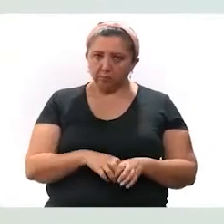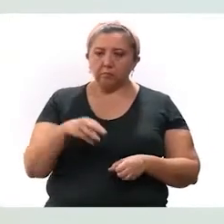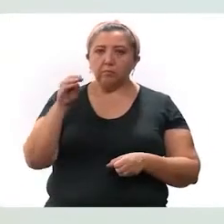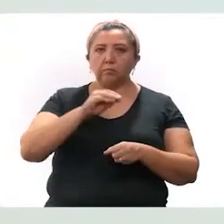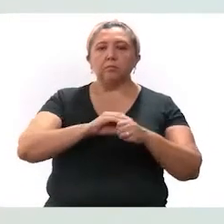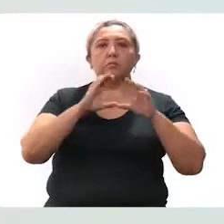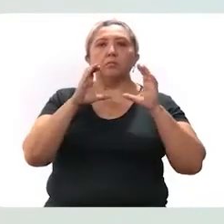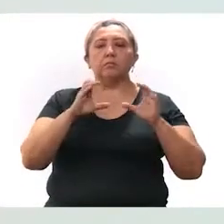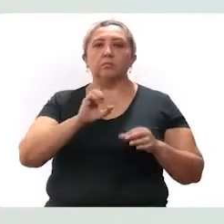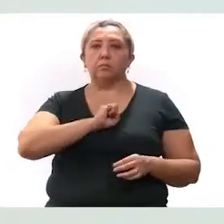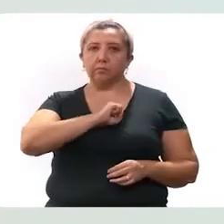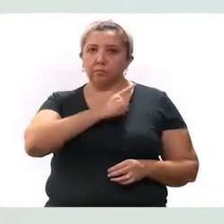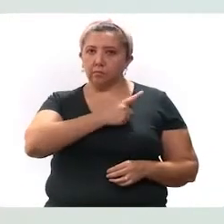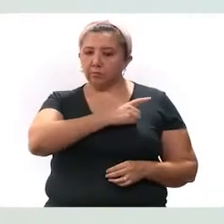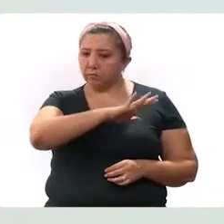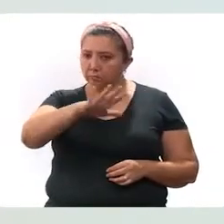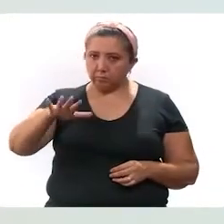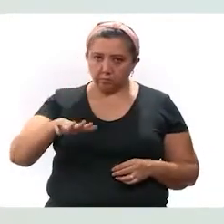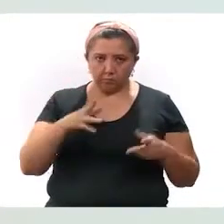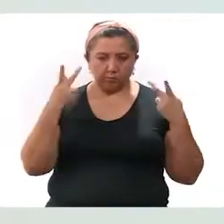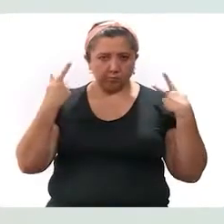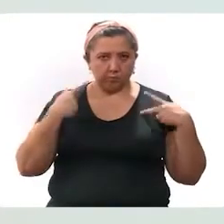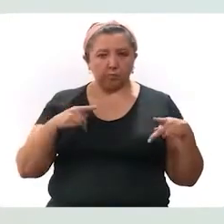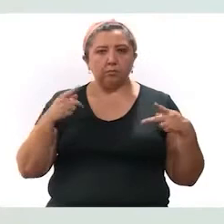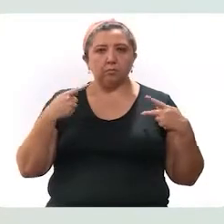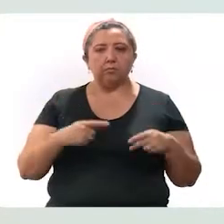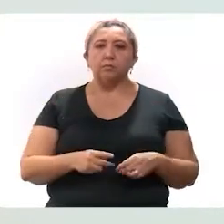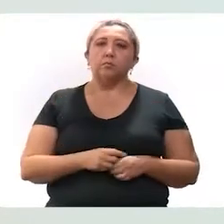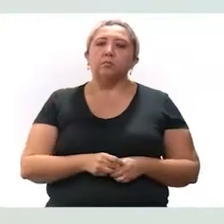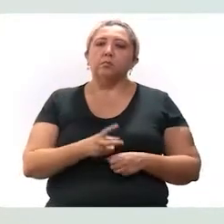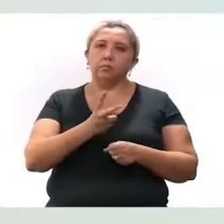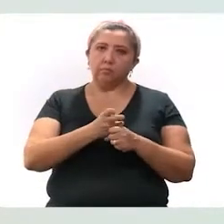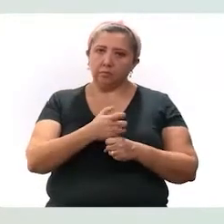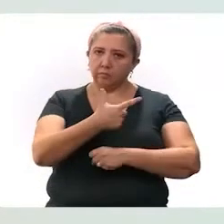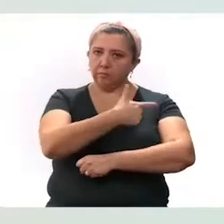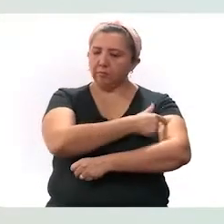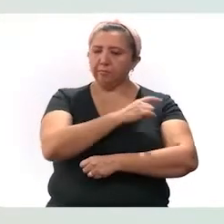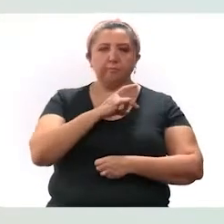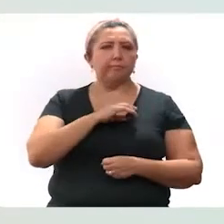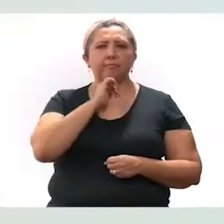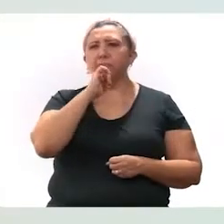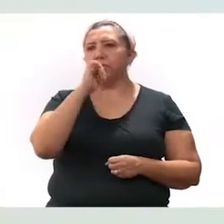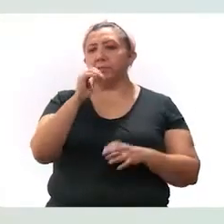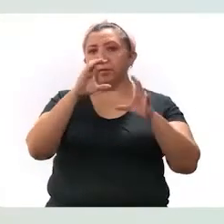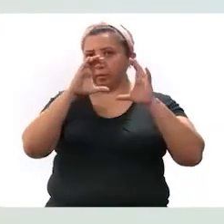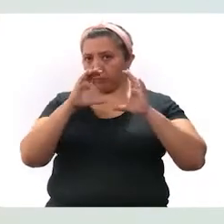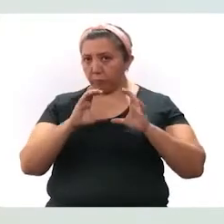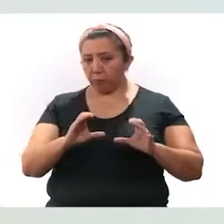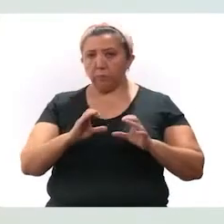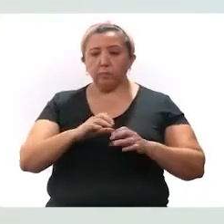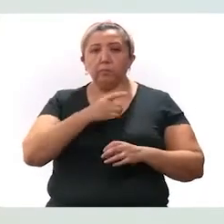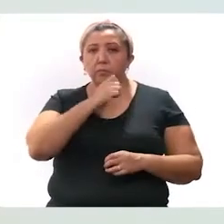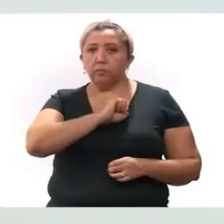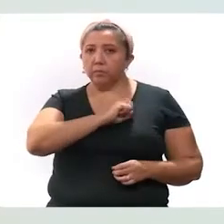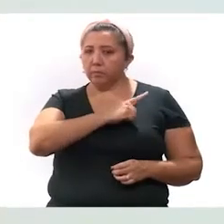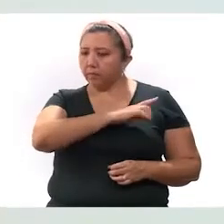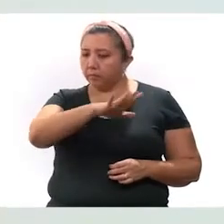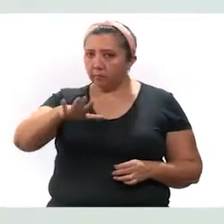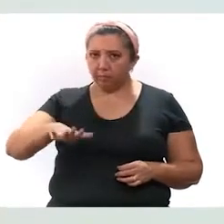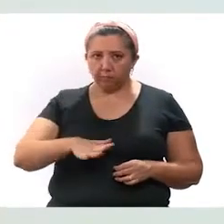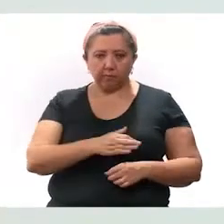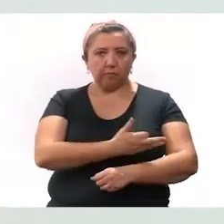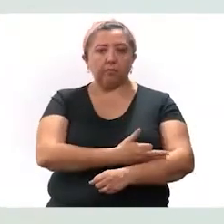la protección de su salud y de las demás personas. Los invitamos a vacunarse sin temor para proteger nuestra salud y la de nuestras